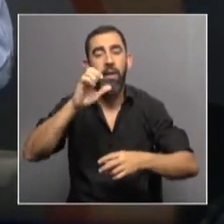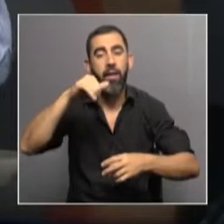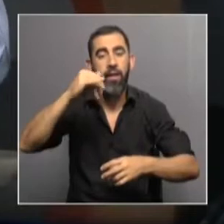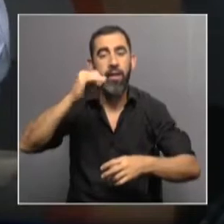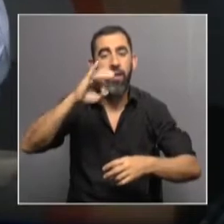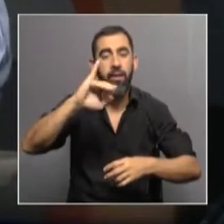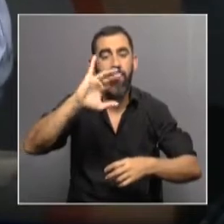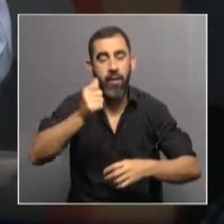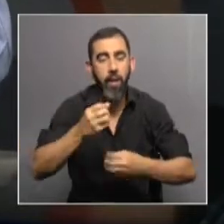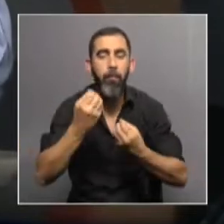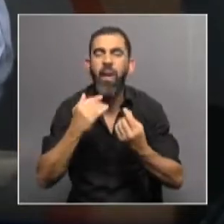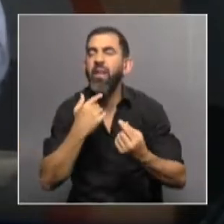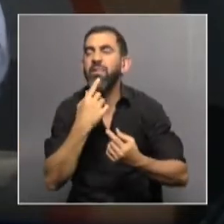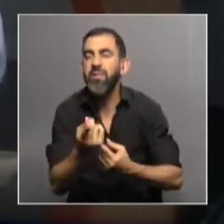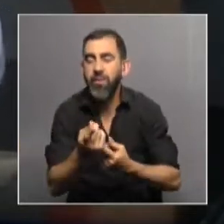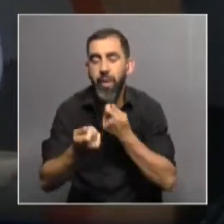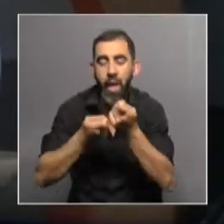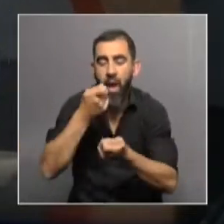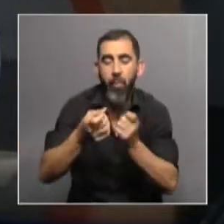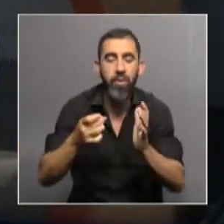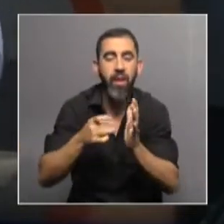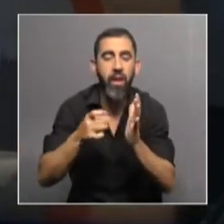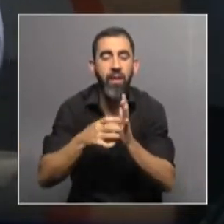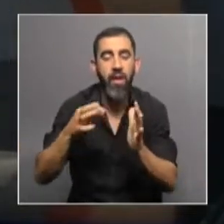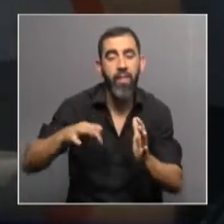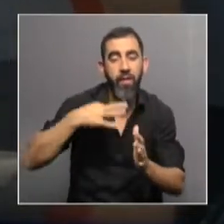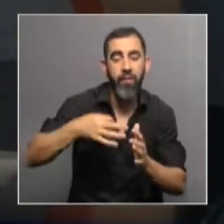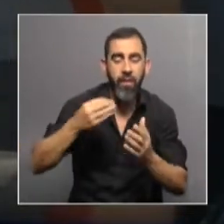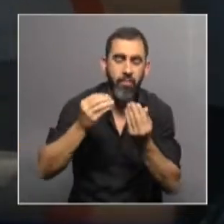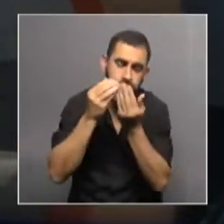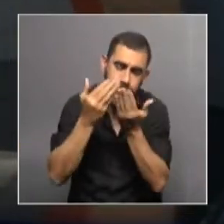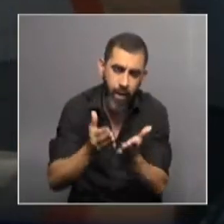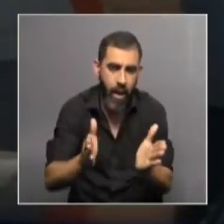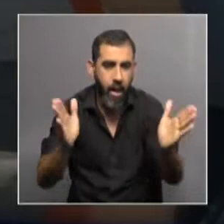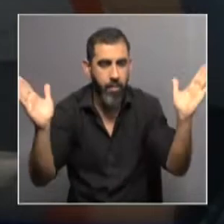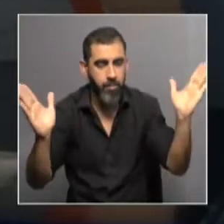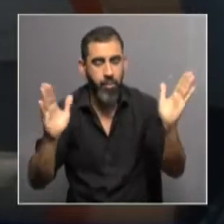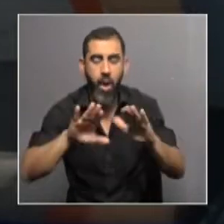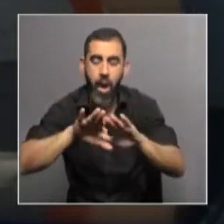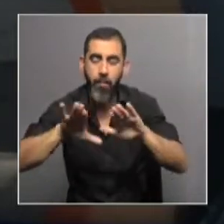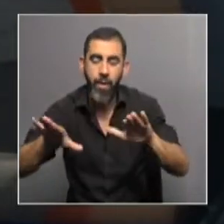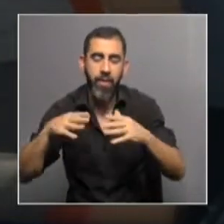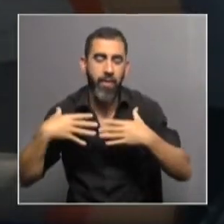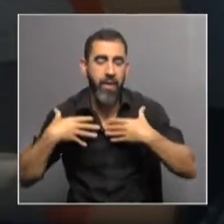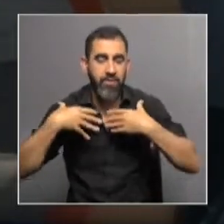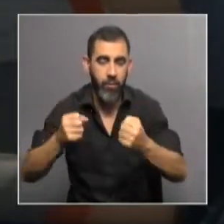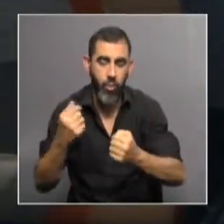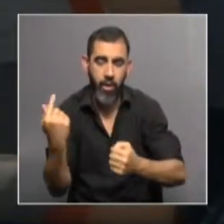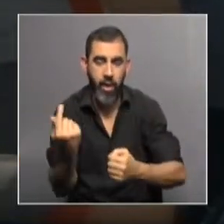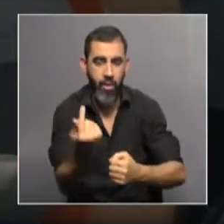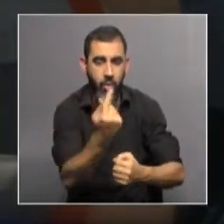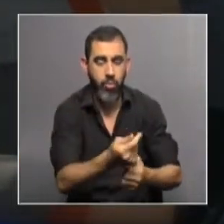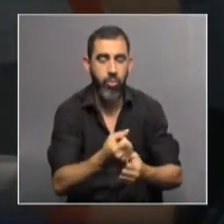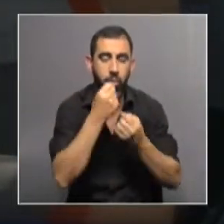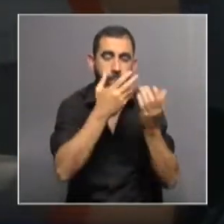Herramientas, aplicaciones y aportes a la calidad de vida en un sentido amplio que excede al de la salud de cada uno.